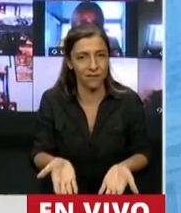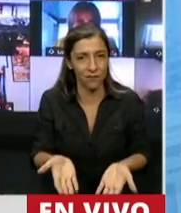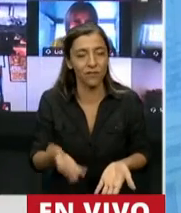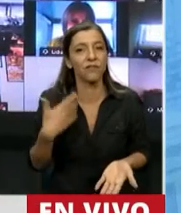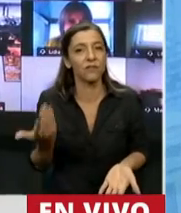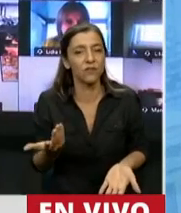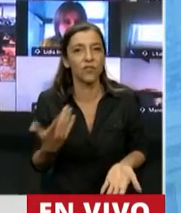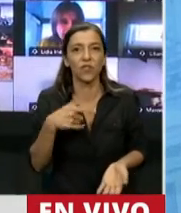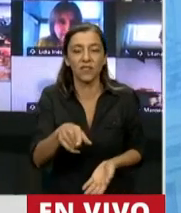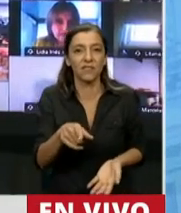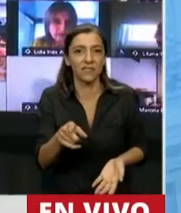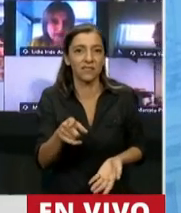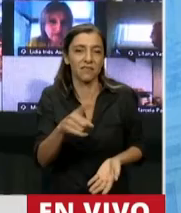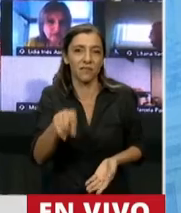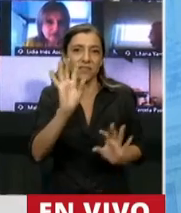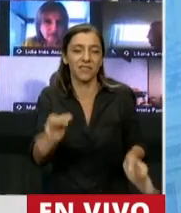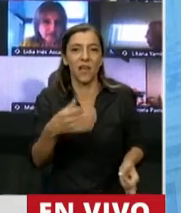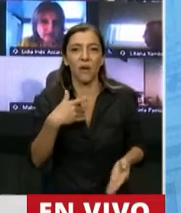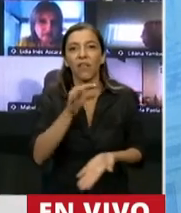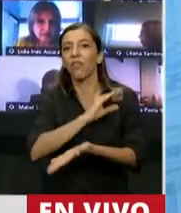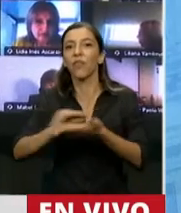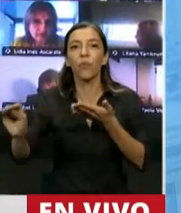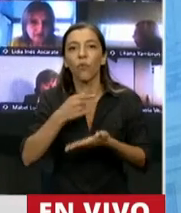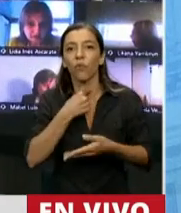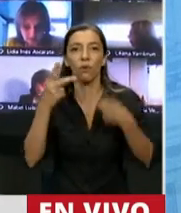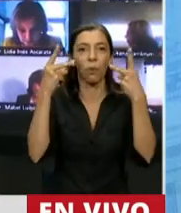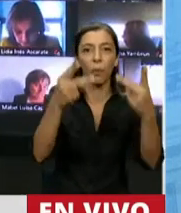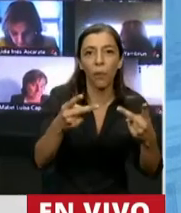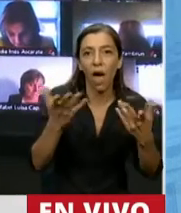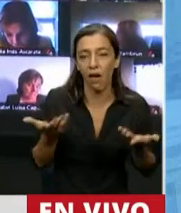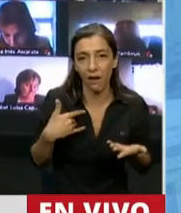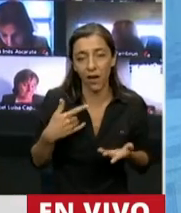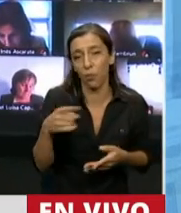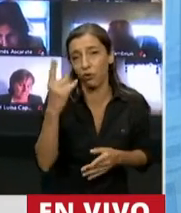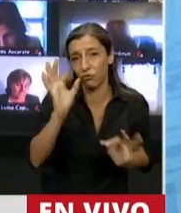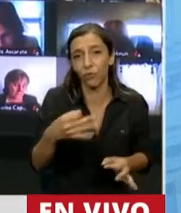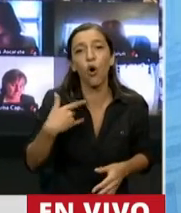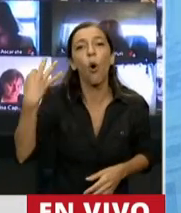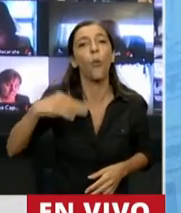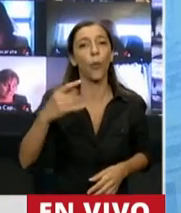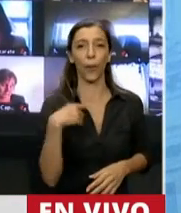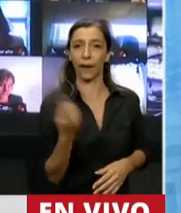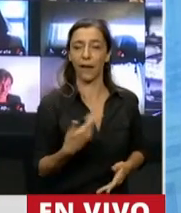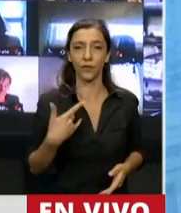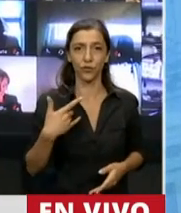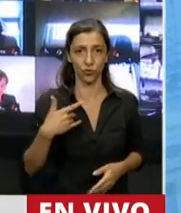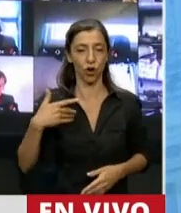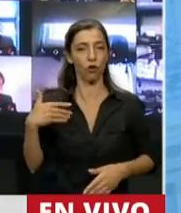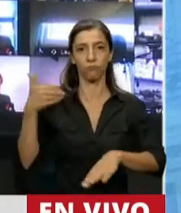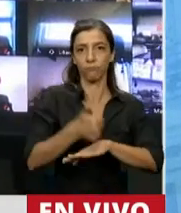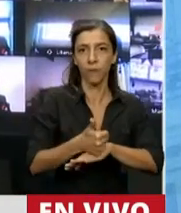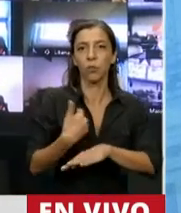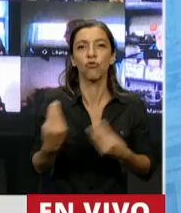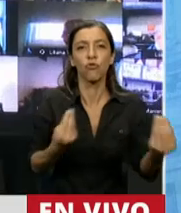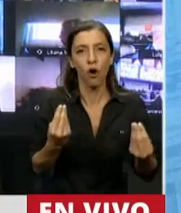cualquier diputado que quiera venir y tiene la obligación de venir lo haga en tiempo y en forma cuando